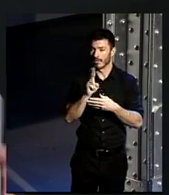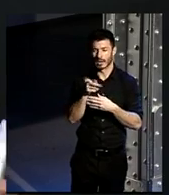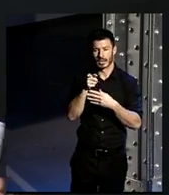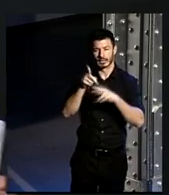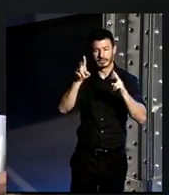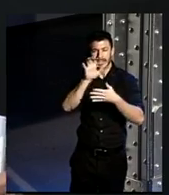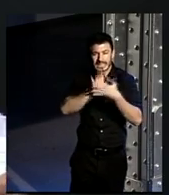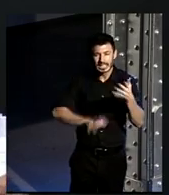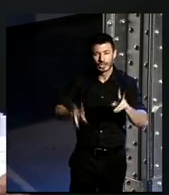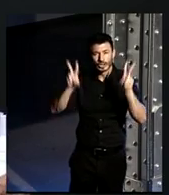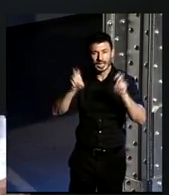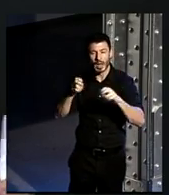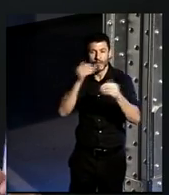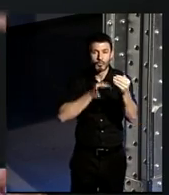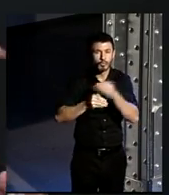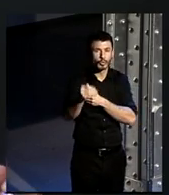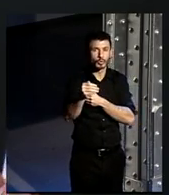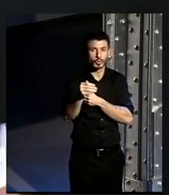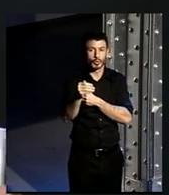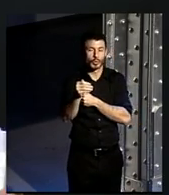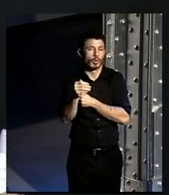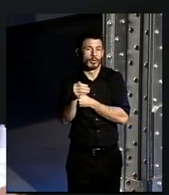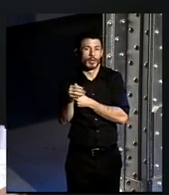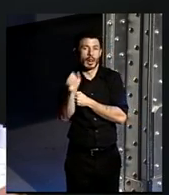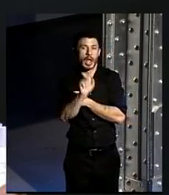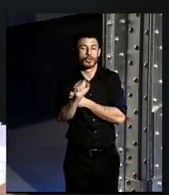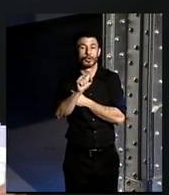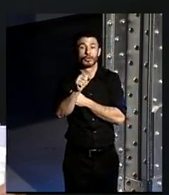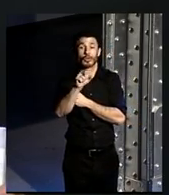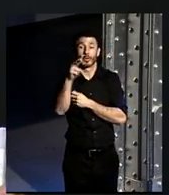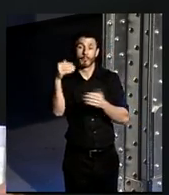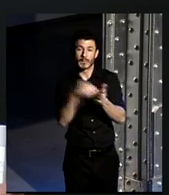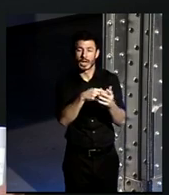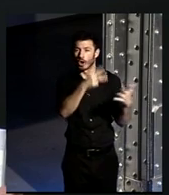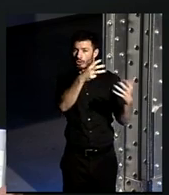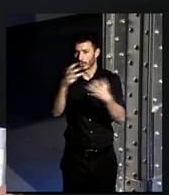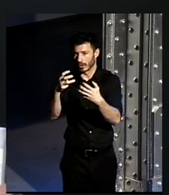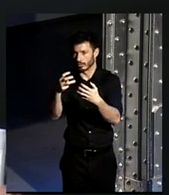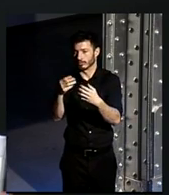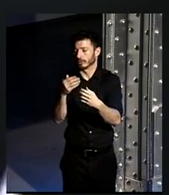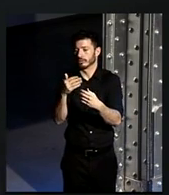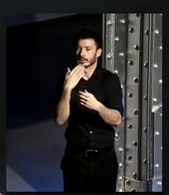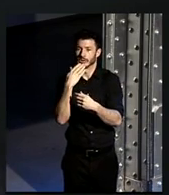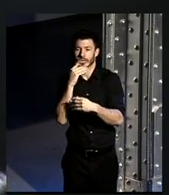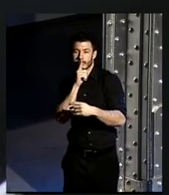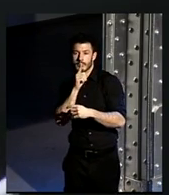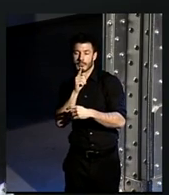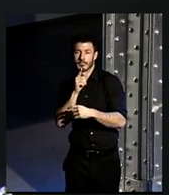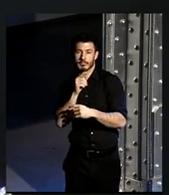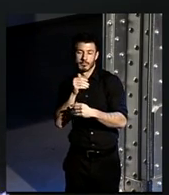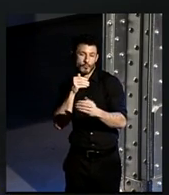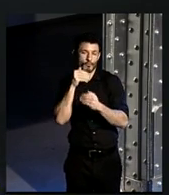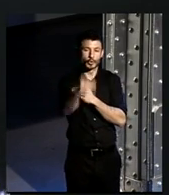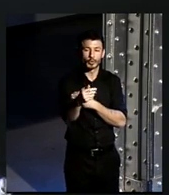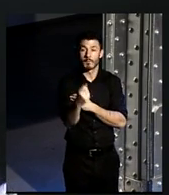futuro en el año 2800, quiere decir 1000 años después, él